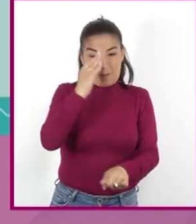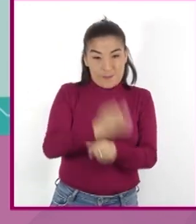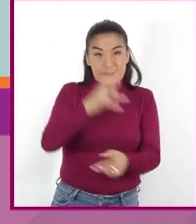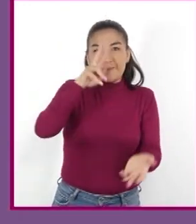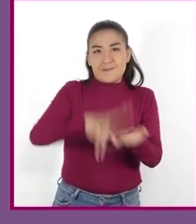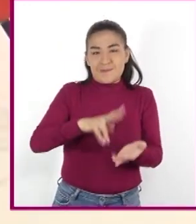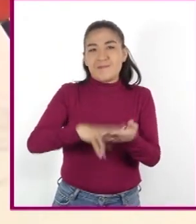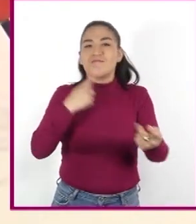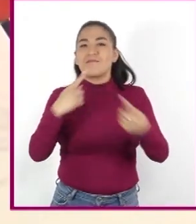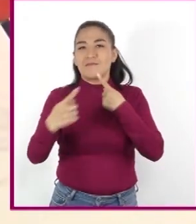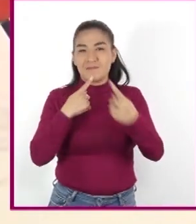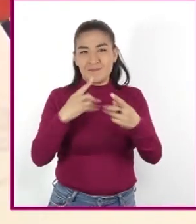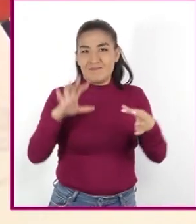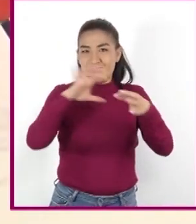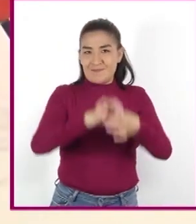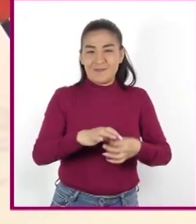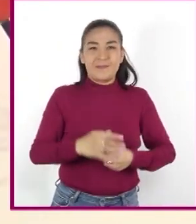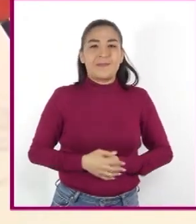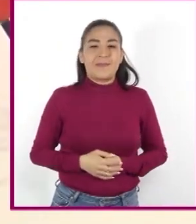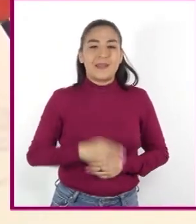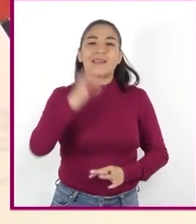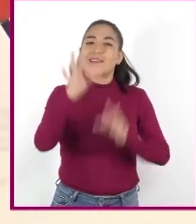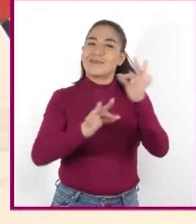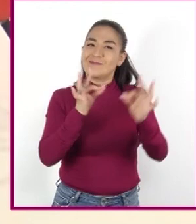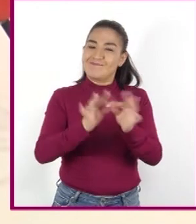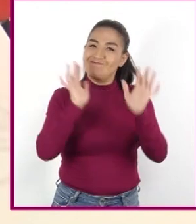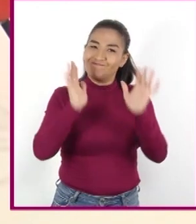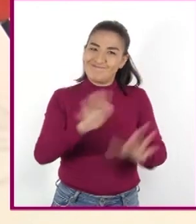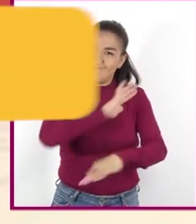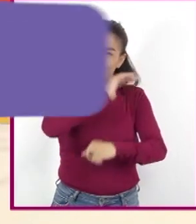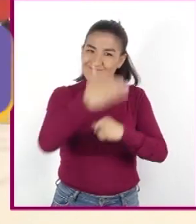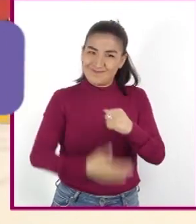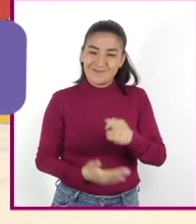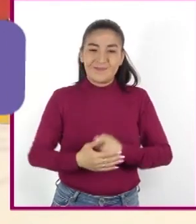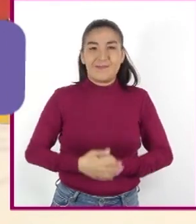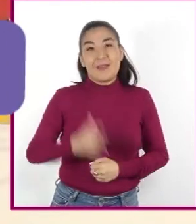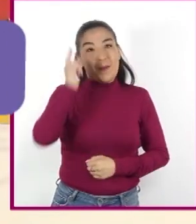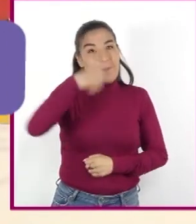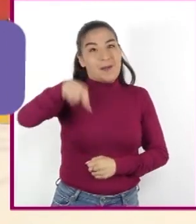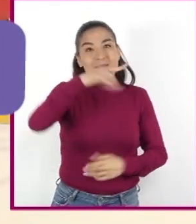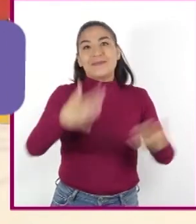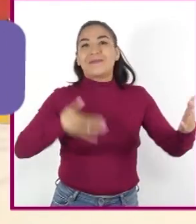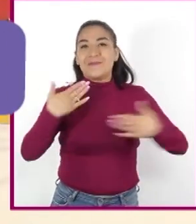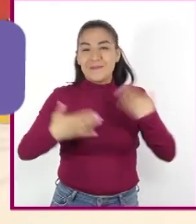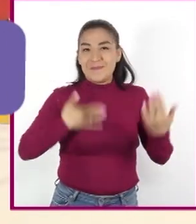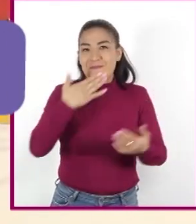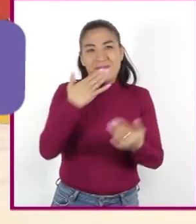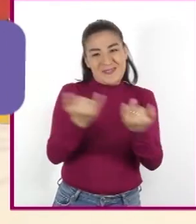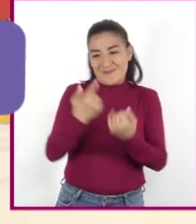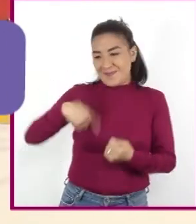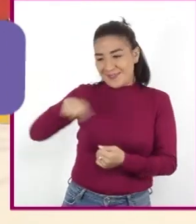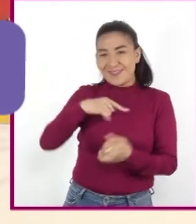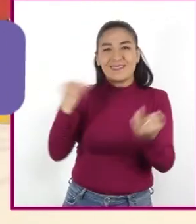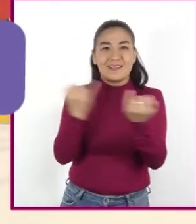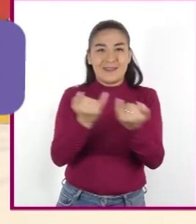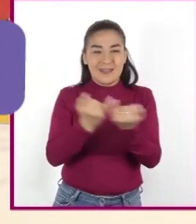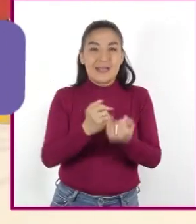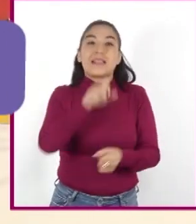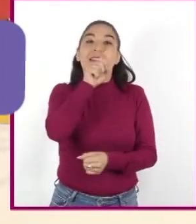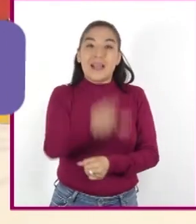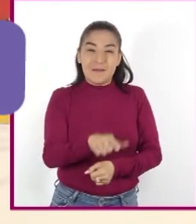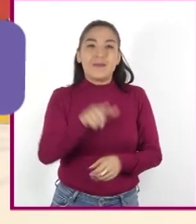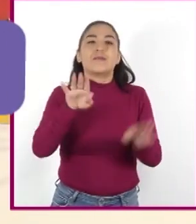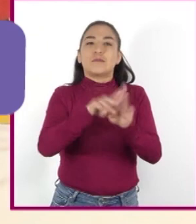democracia. Listo, hemos terminado. Esperamos que se hayan divertido tanto como nosotras y sobre todo que